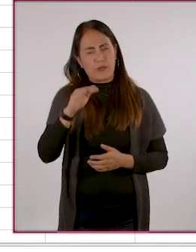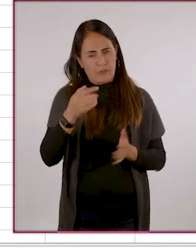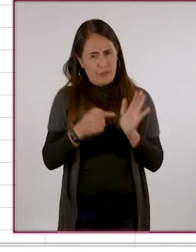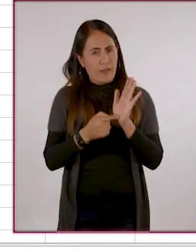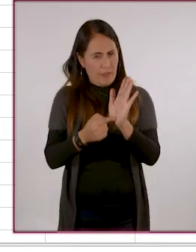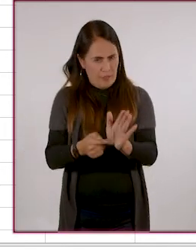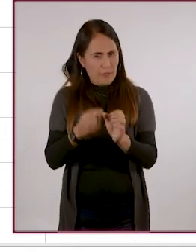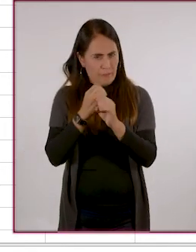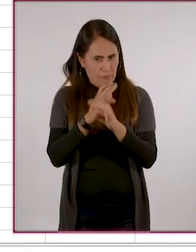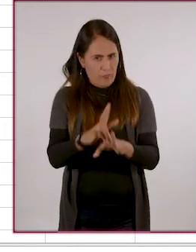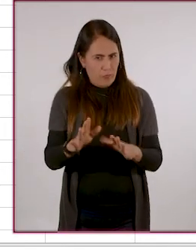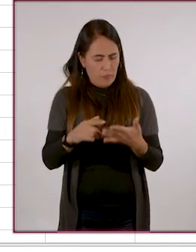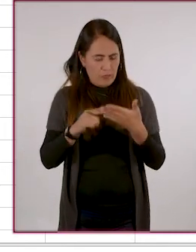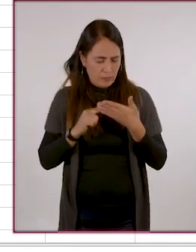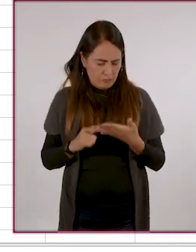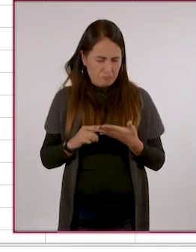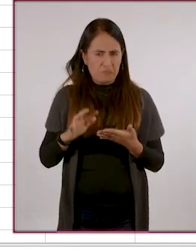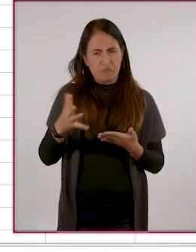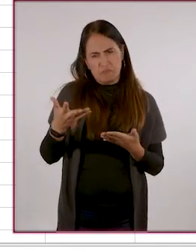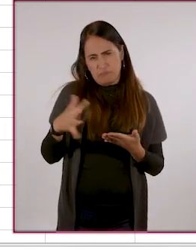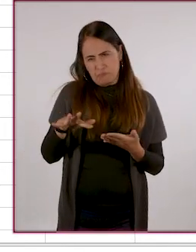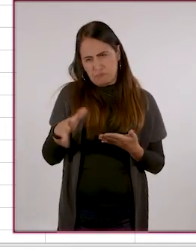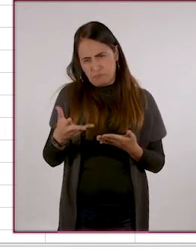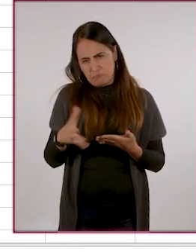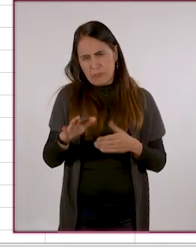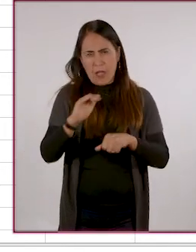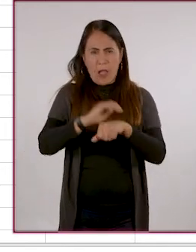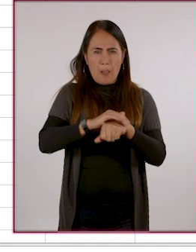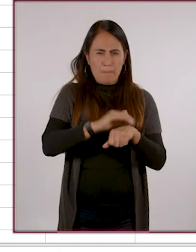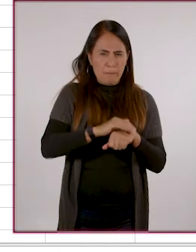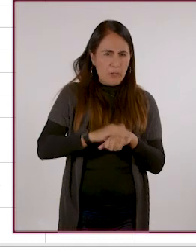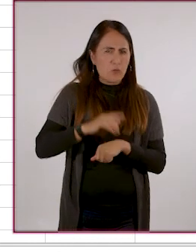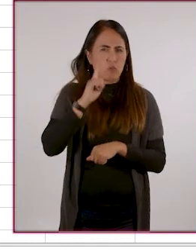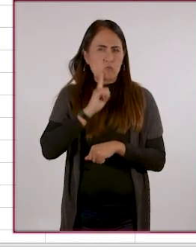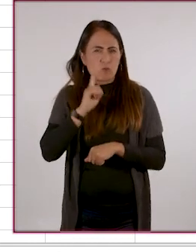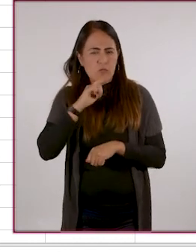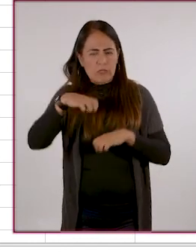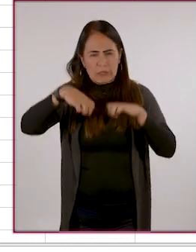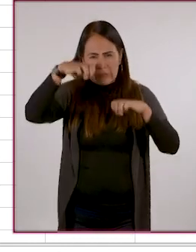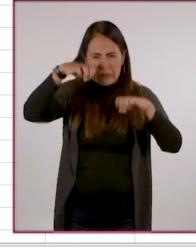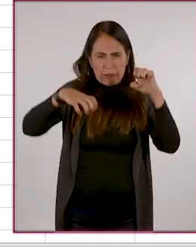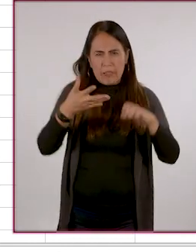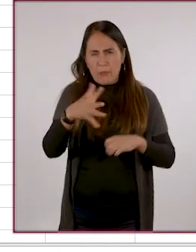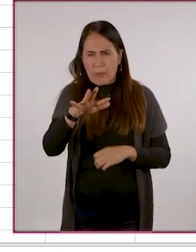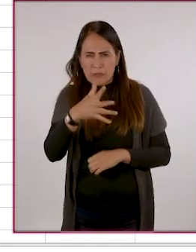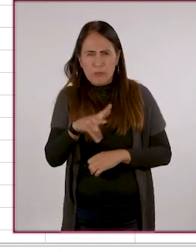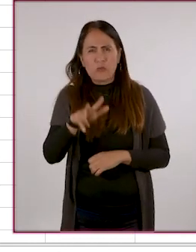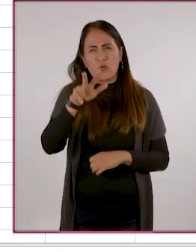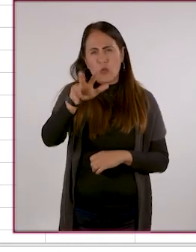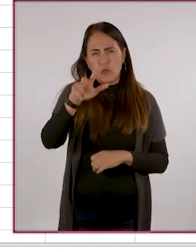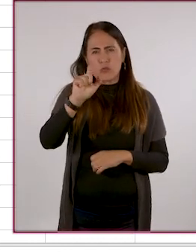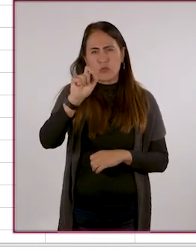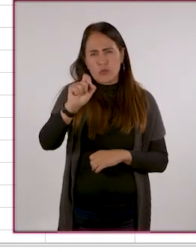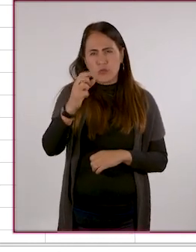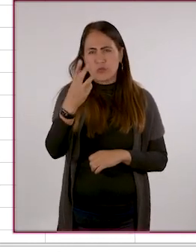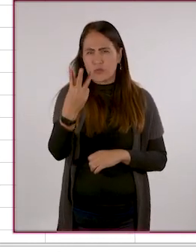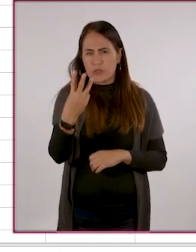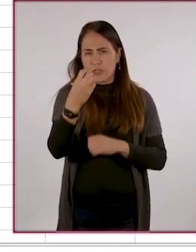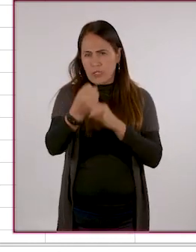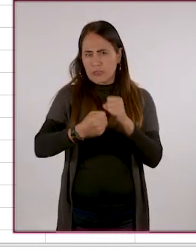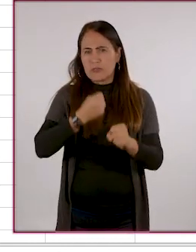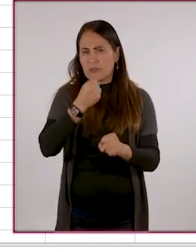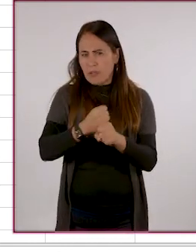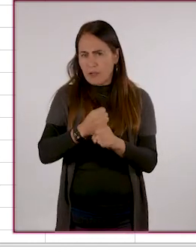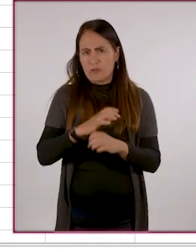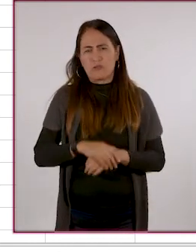está dando, ¿no? Me dice, oye, mira, pues en promedio mis amigos de sexo femenino tienen una edad de 8.3